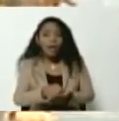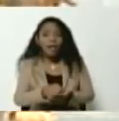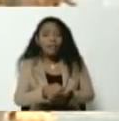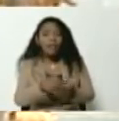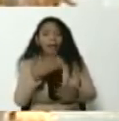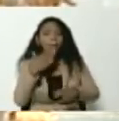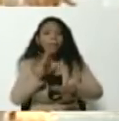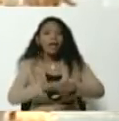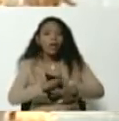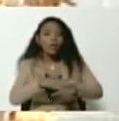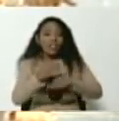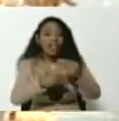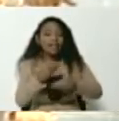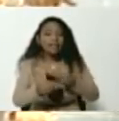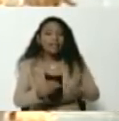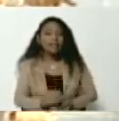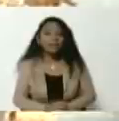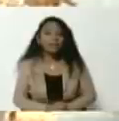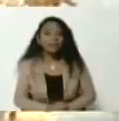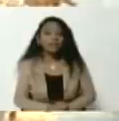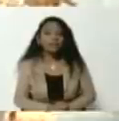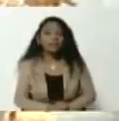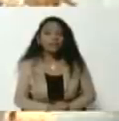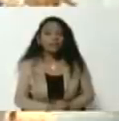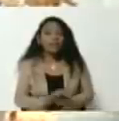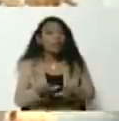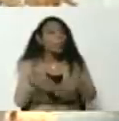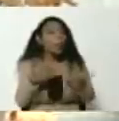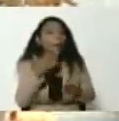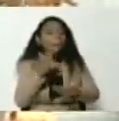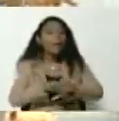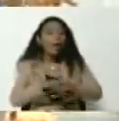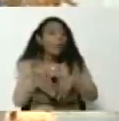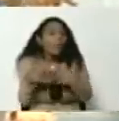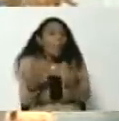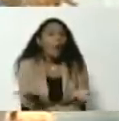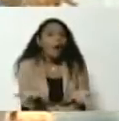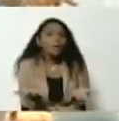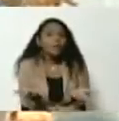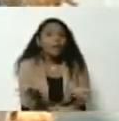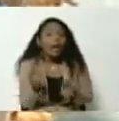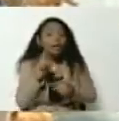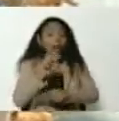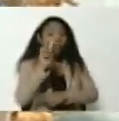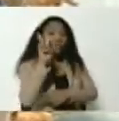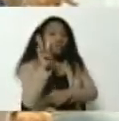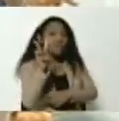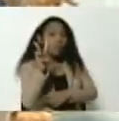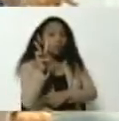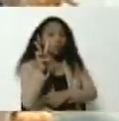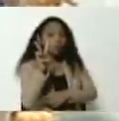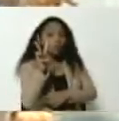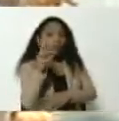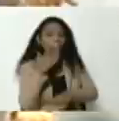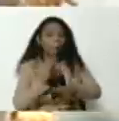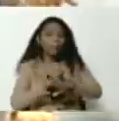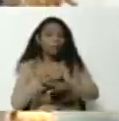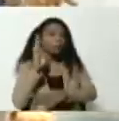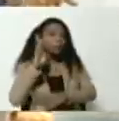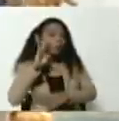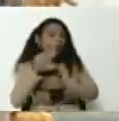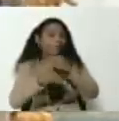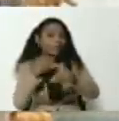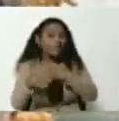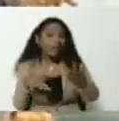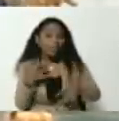delito que iban a cometer. ¿Y cuál era el delito? Básicamente eran 2 delitos. por